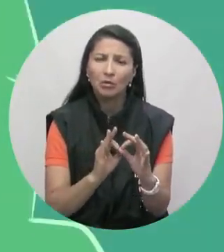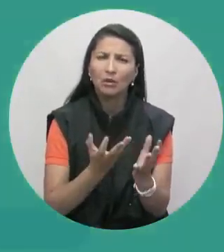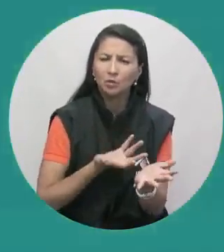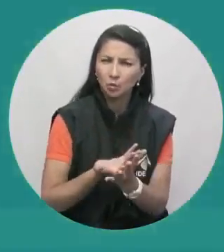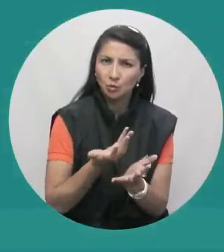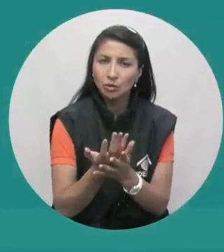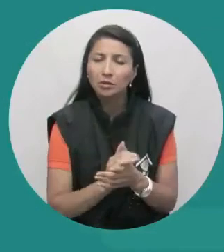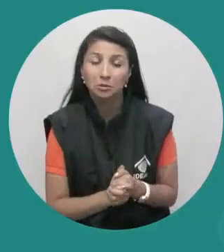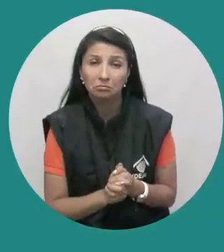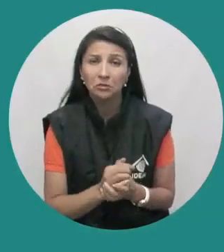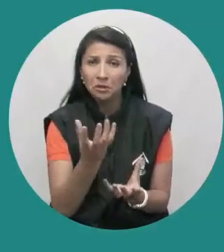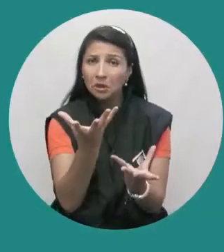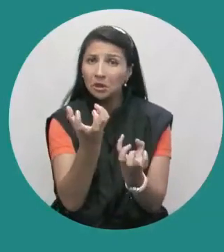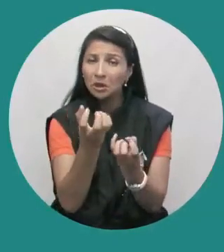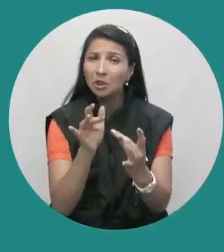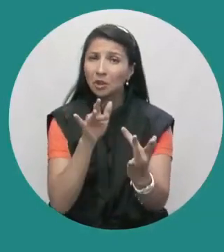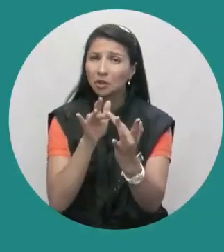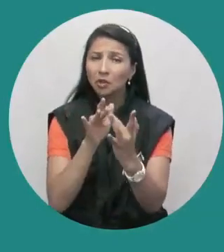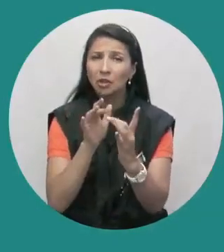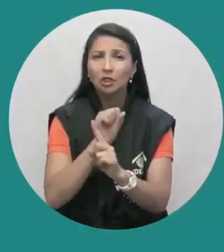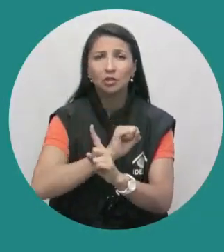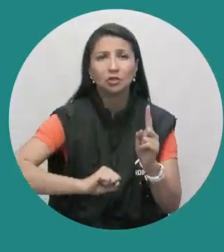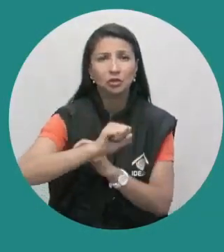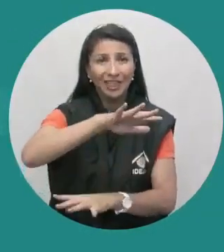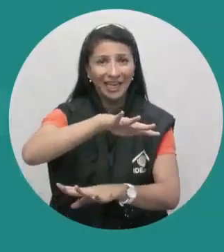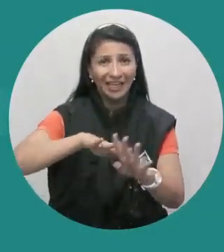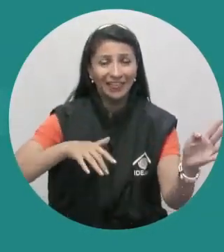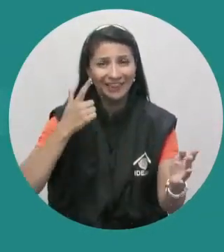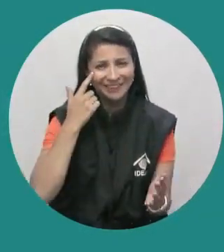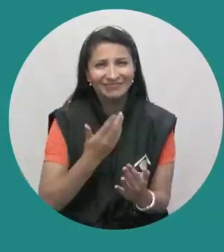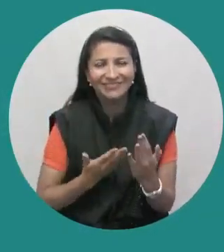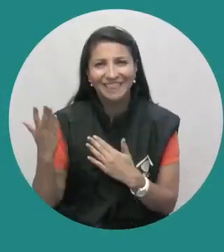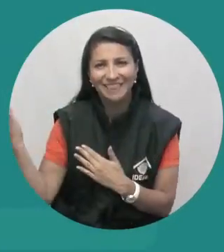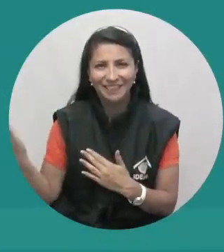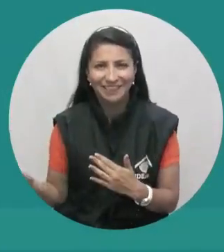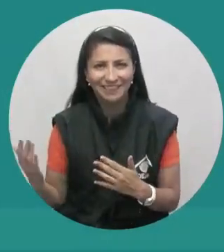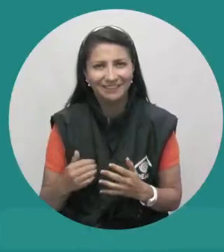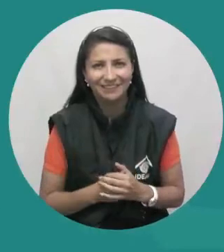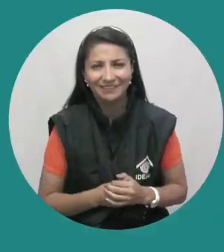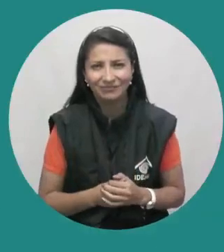recomendaciones y muchas opciones de interacción. Síganos a través de nuestras redes sociales.